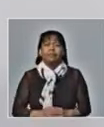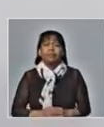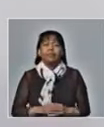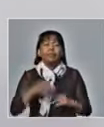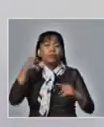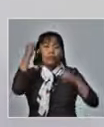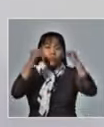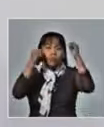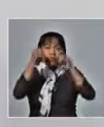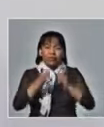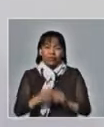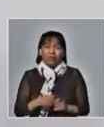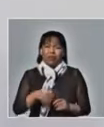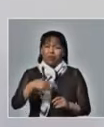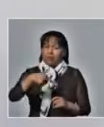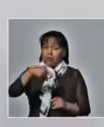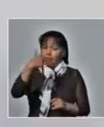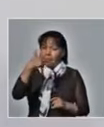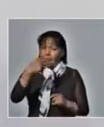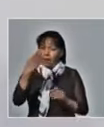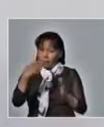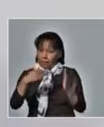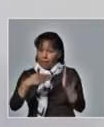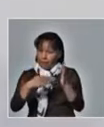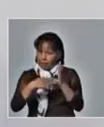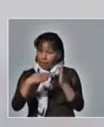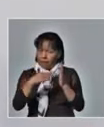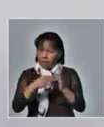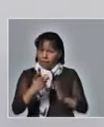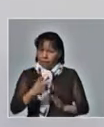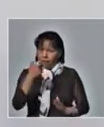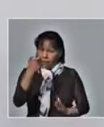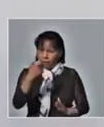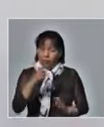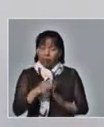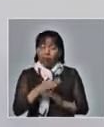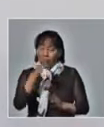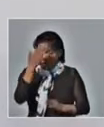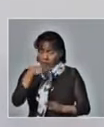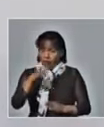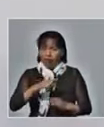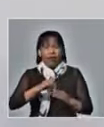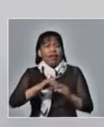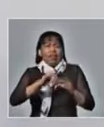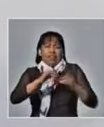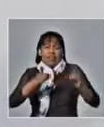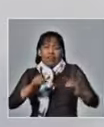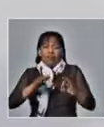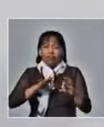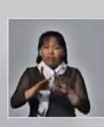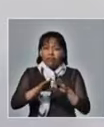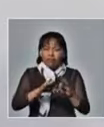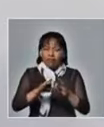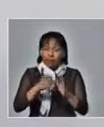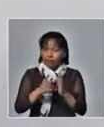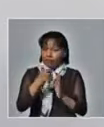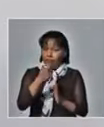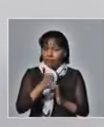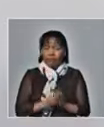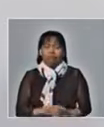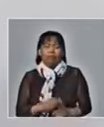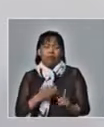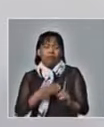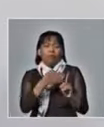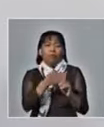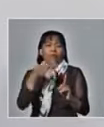más de 13 mil millones de pesos de derrama. Lo sé porque yo fui secretario de Desarrollo Económico y Trabajo. El reto de Puebla es seguir creciendo,